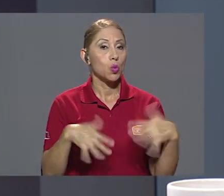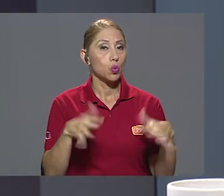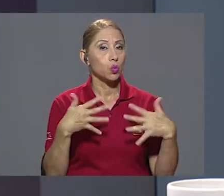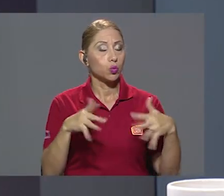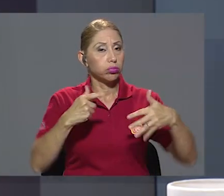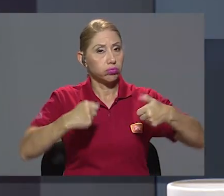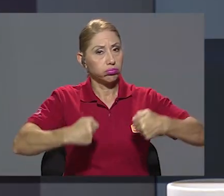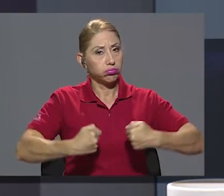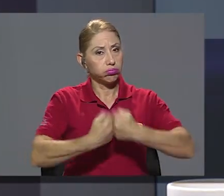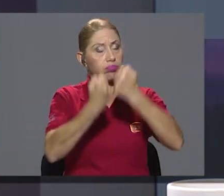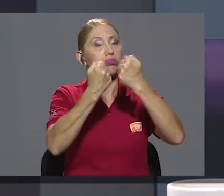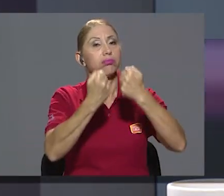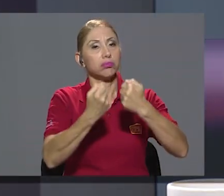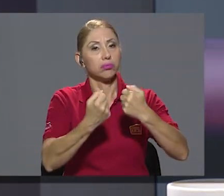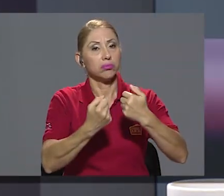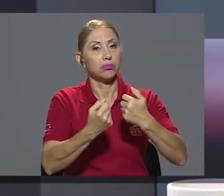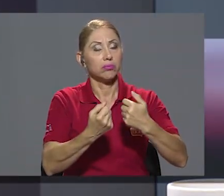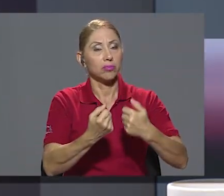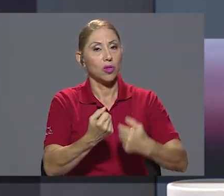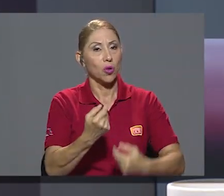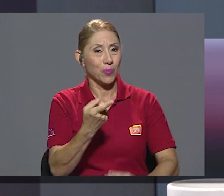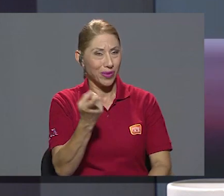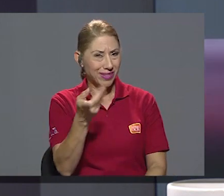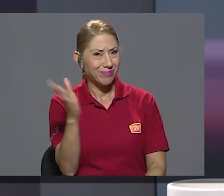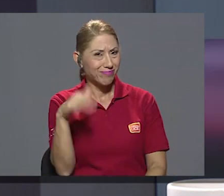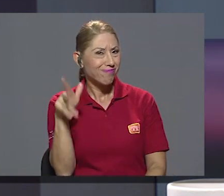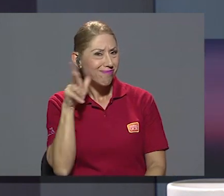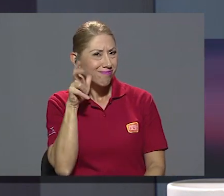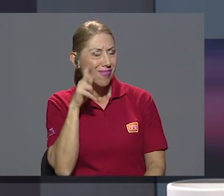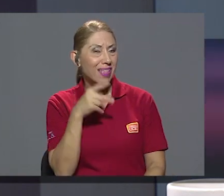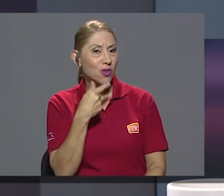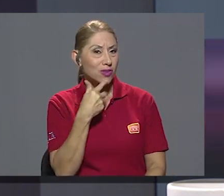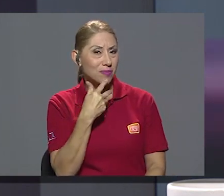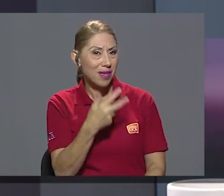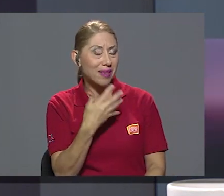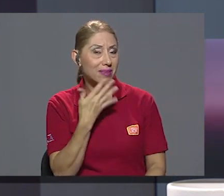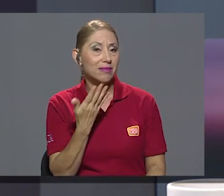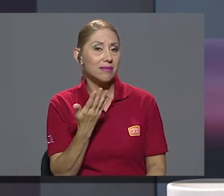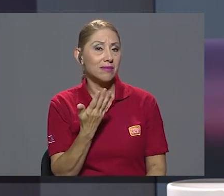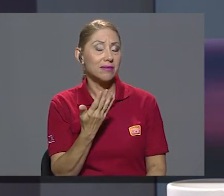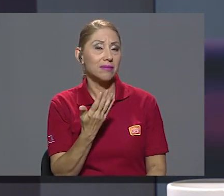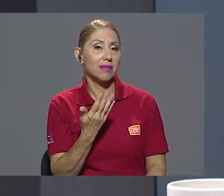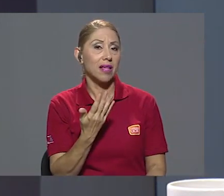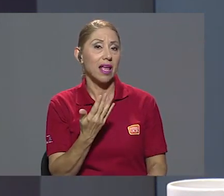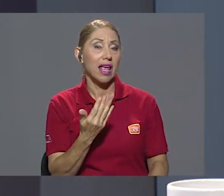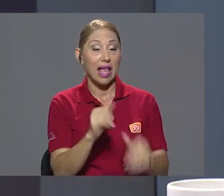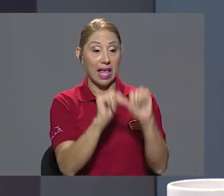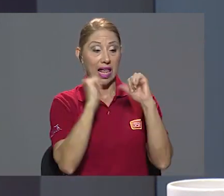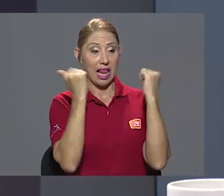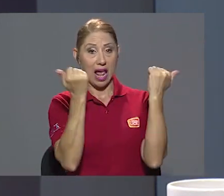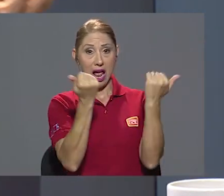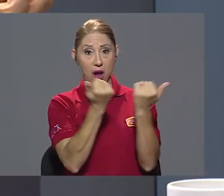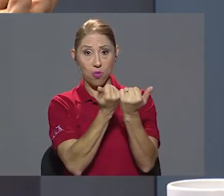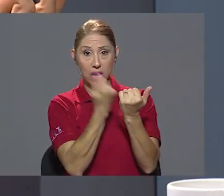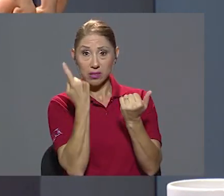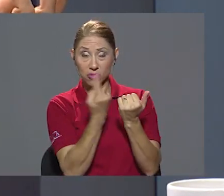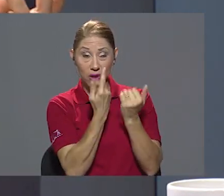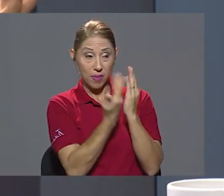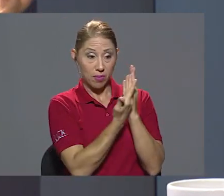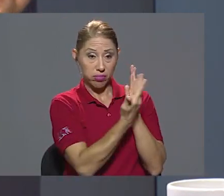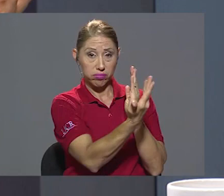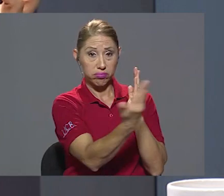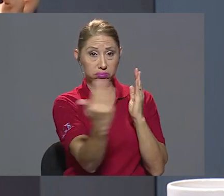Definitivamente todo un reto, ese de que ellos mencionaban de llevar el aula, ¿verdad?, más allá de